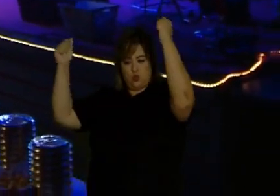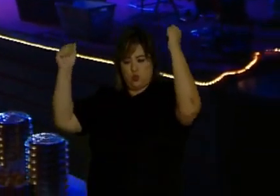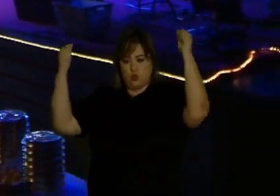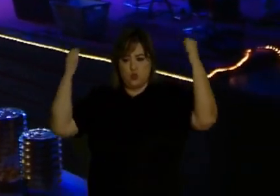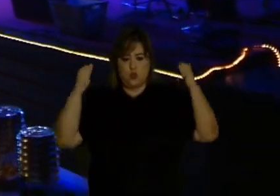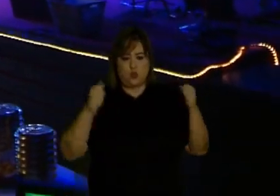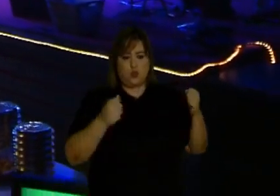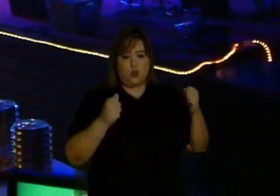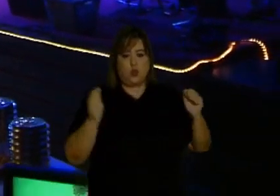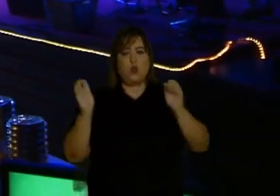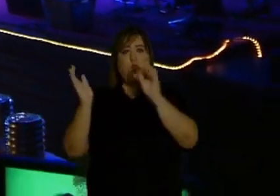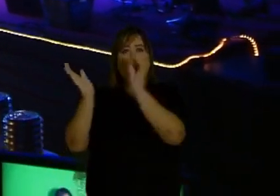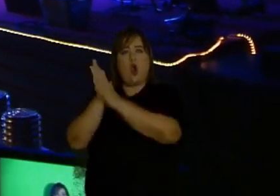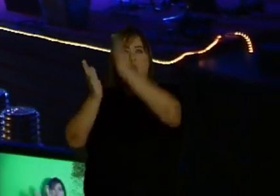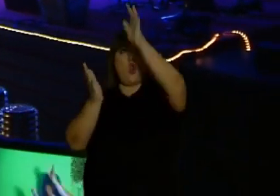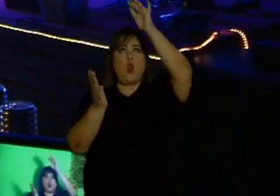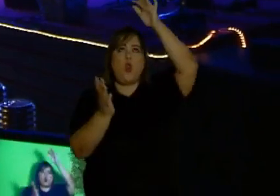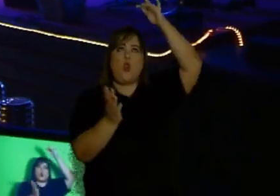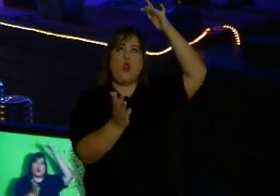una gloria a tu favor.